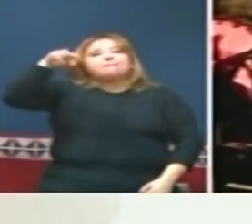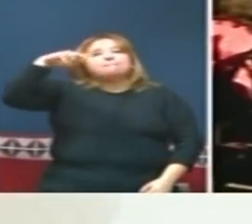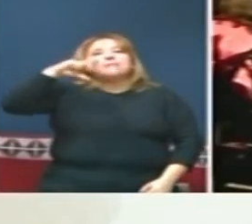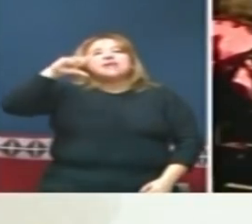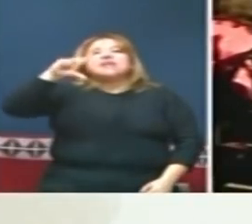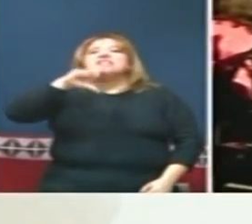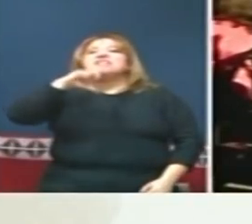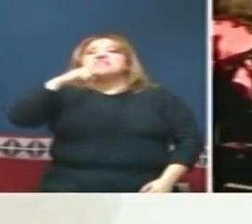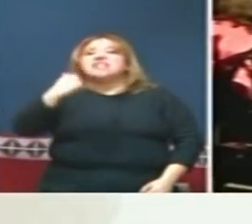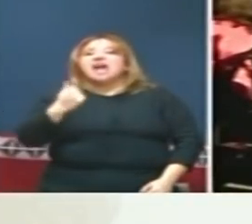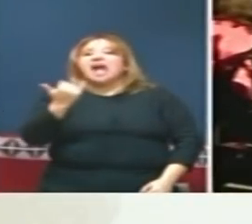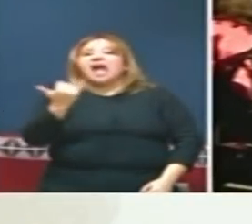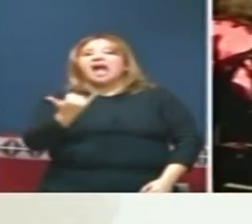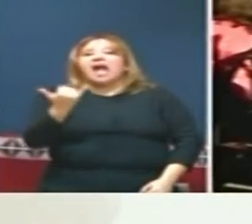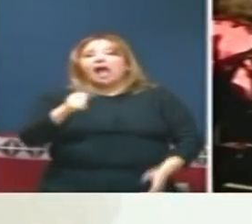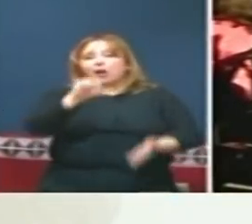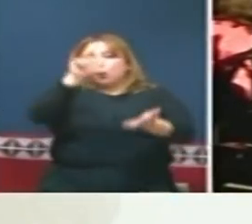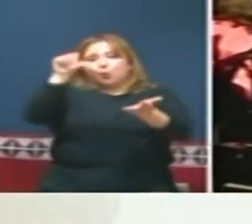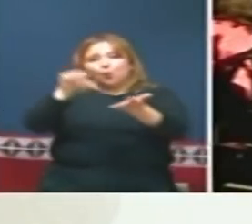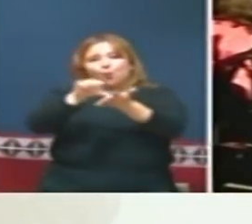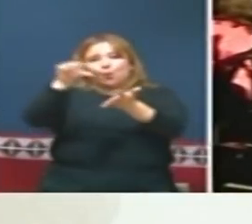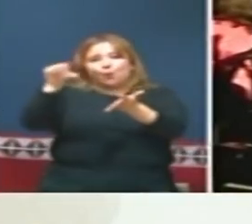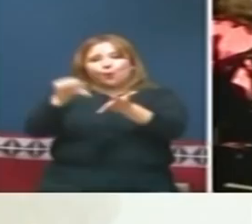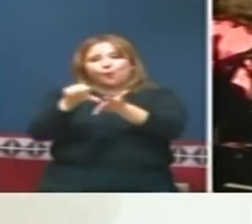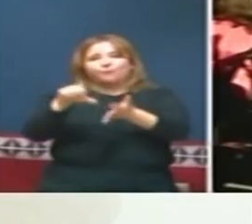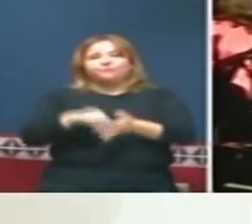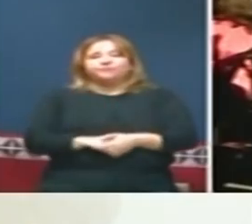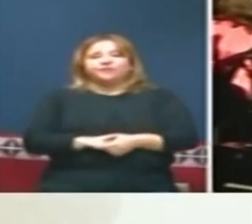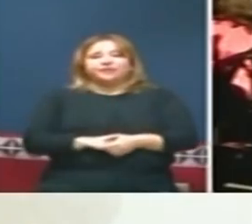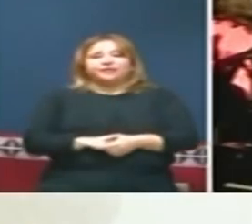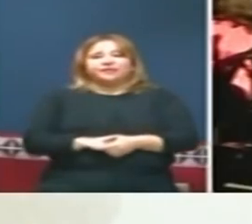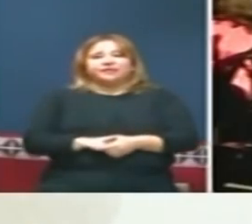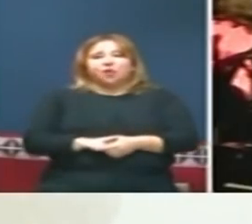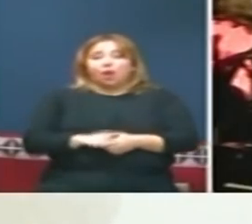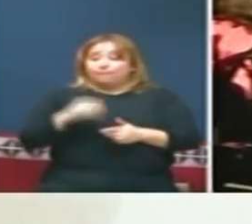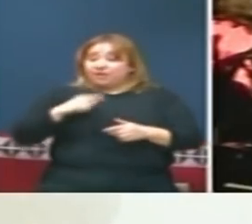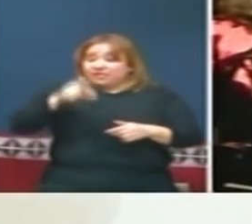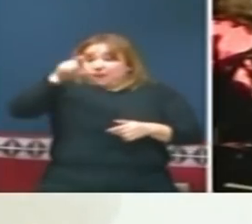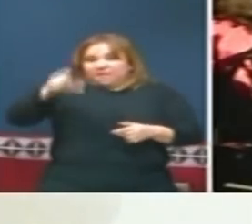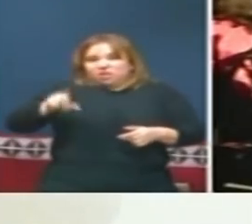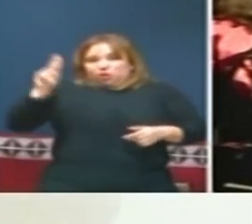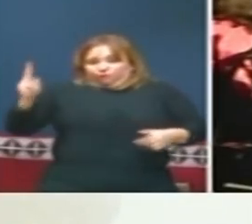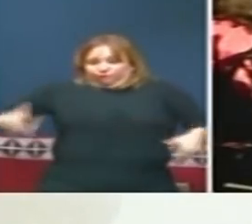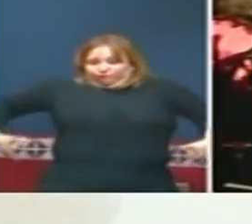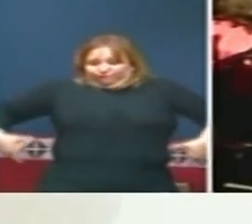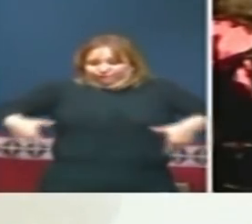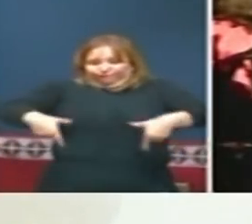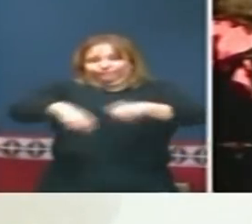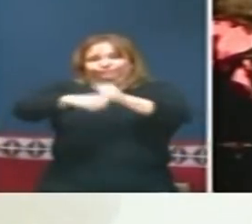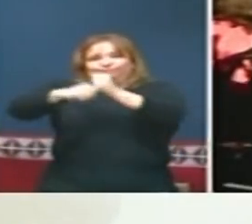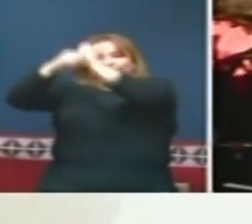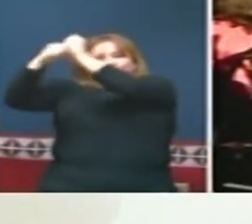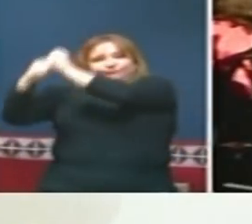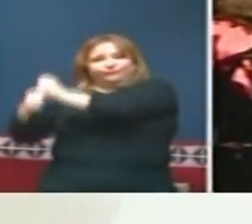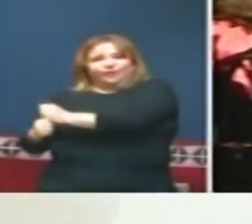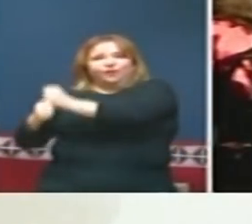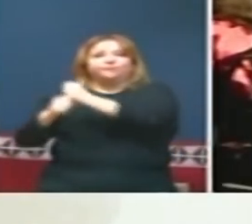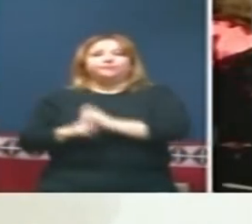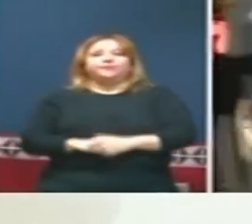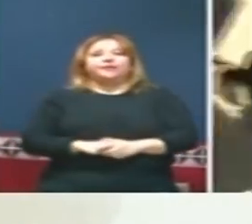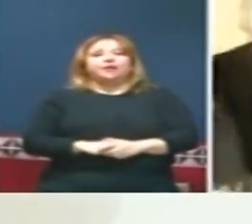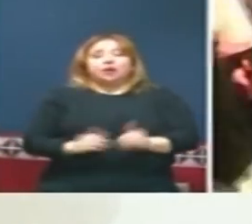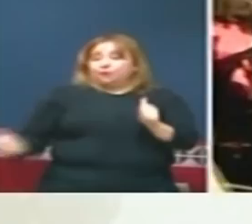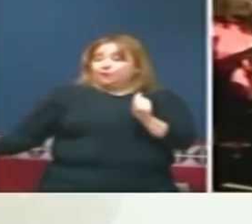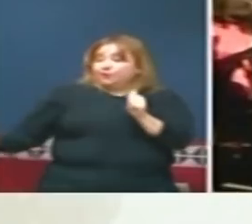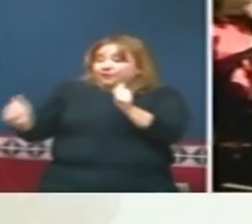a donde es el lugar exacto en Punta de los Llanos donde fue asesinado Monseñor Angelelli. Los hemos acompañado junto